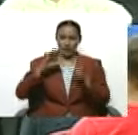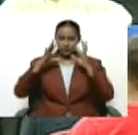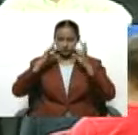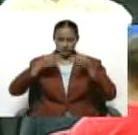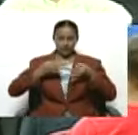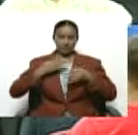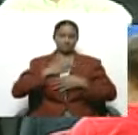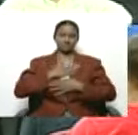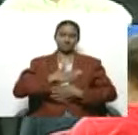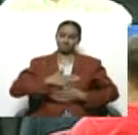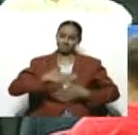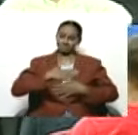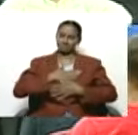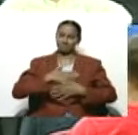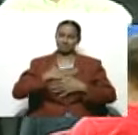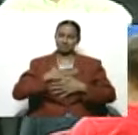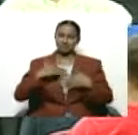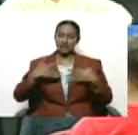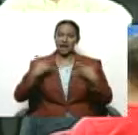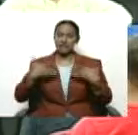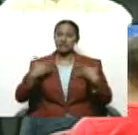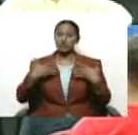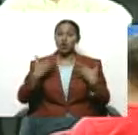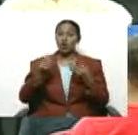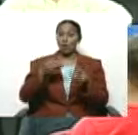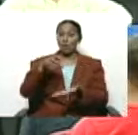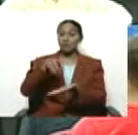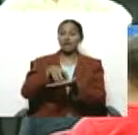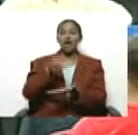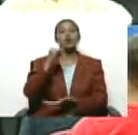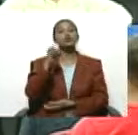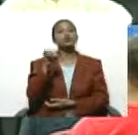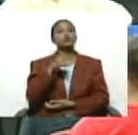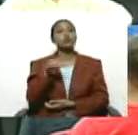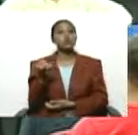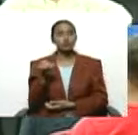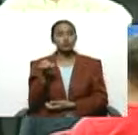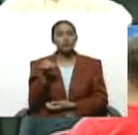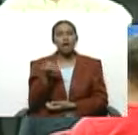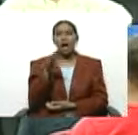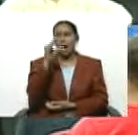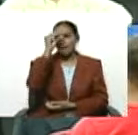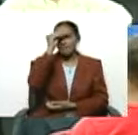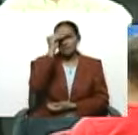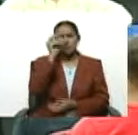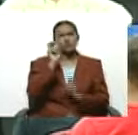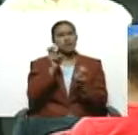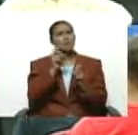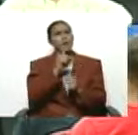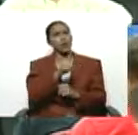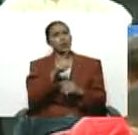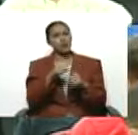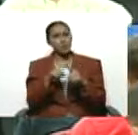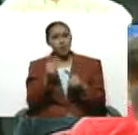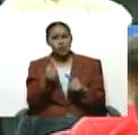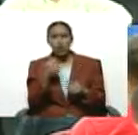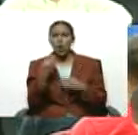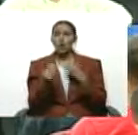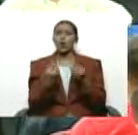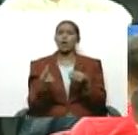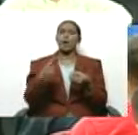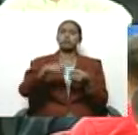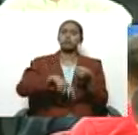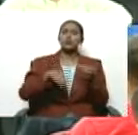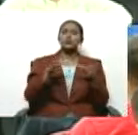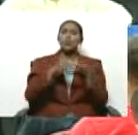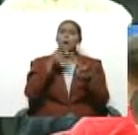la alegría de cómo el Estado Zulia se ha venido manejando en este tema del 1 por 10, en la organización del partido, en la